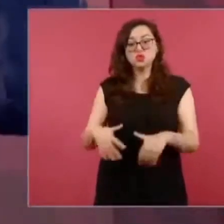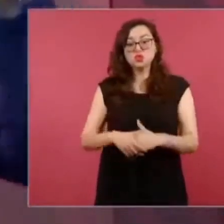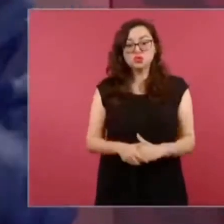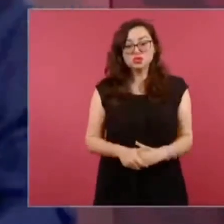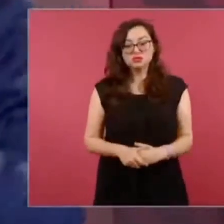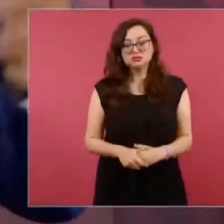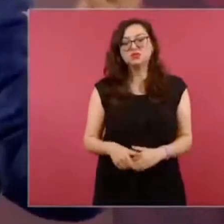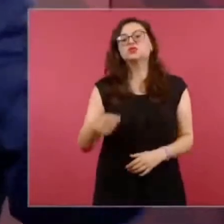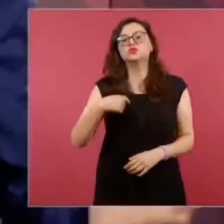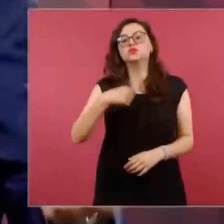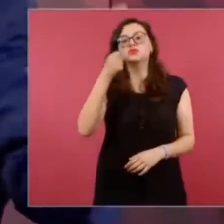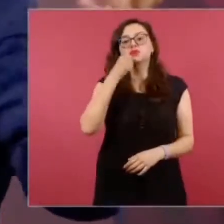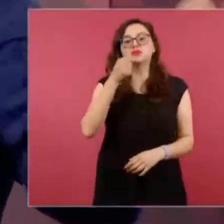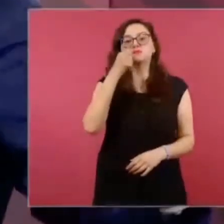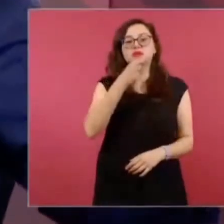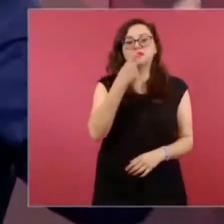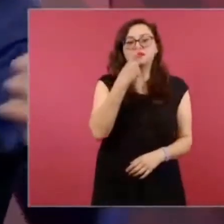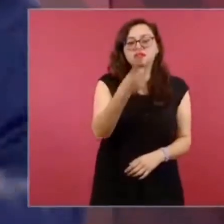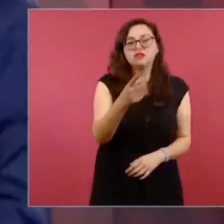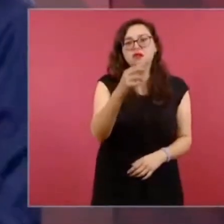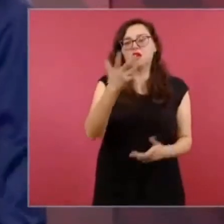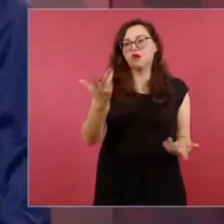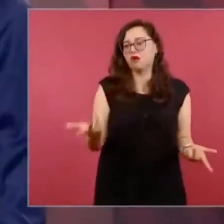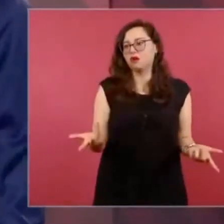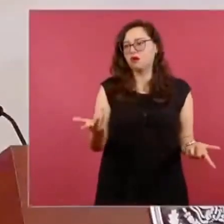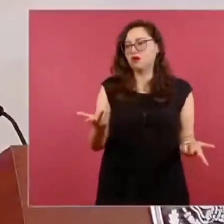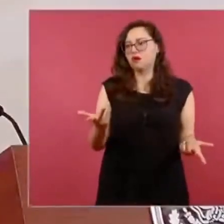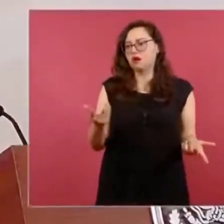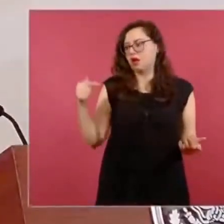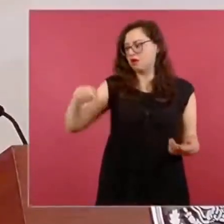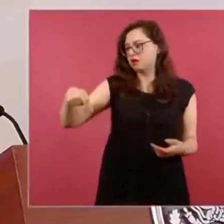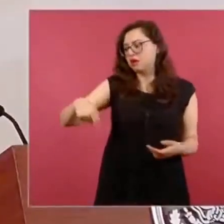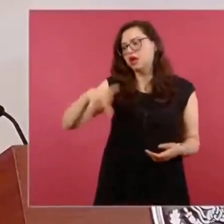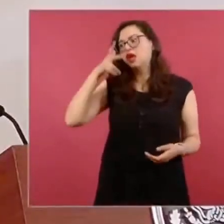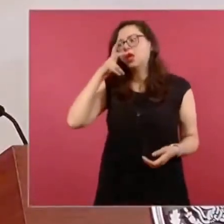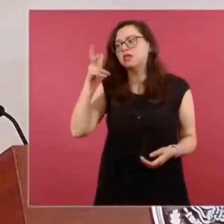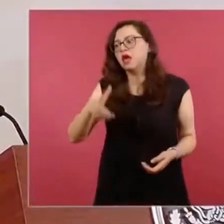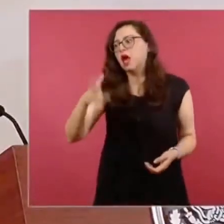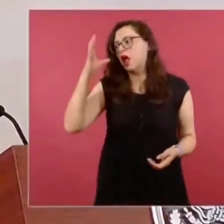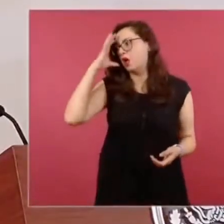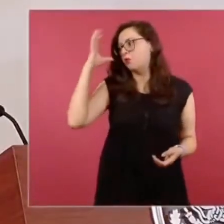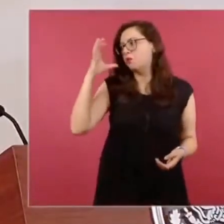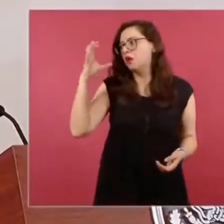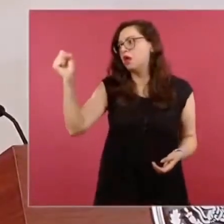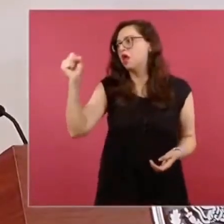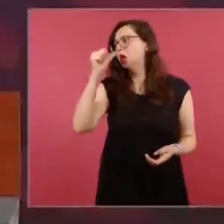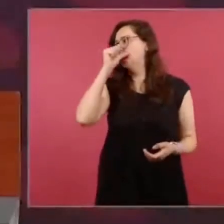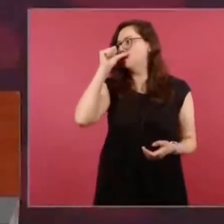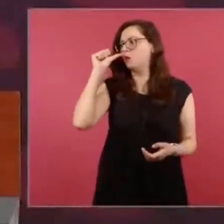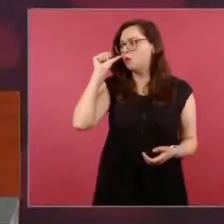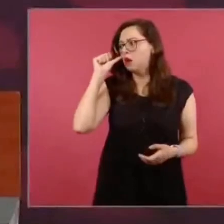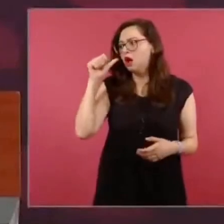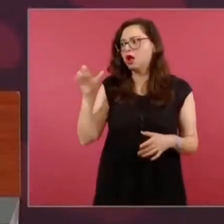Siempre lo digo, ¿dónde están los Hidalgos? ¿Dónde están los Morelos? ¿Dónde están los Juárez?